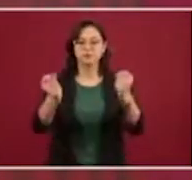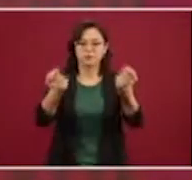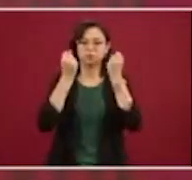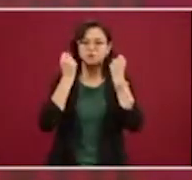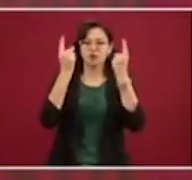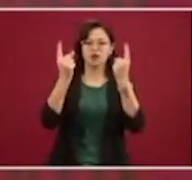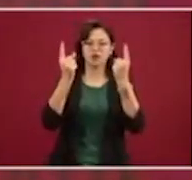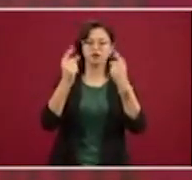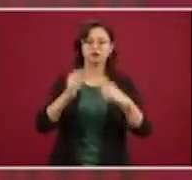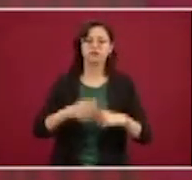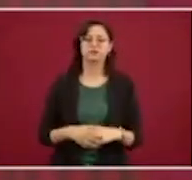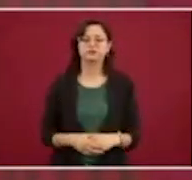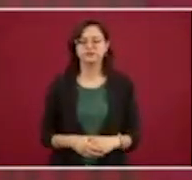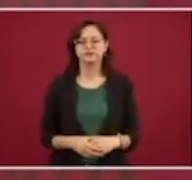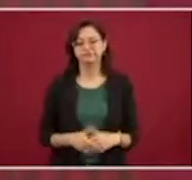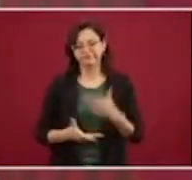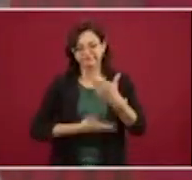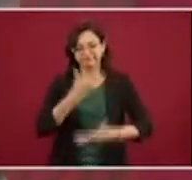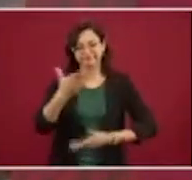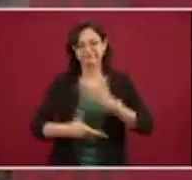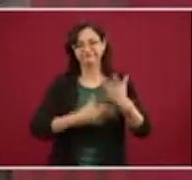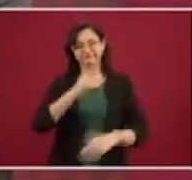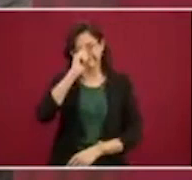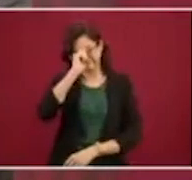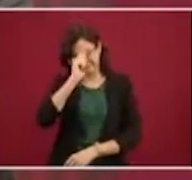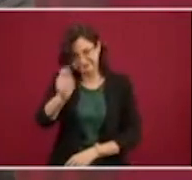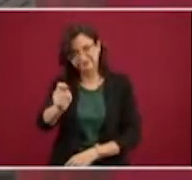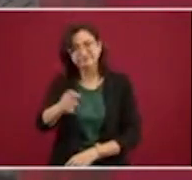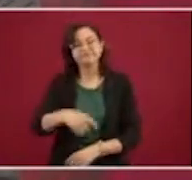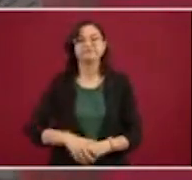admiración, nuestro respeto.